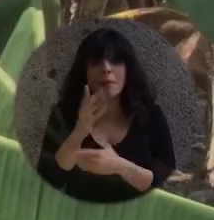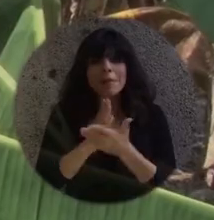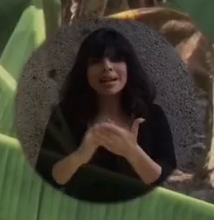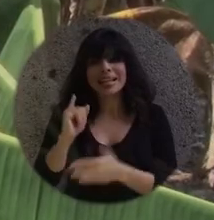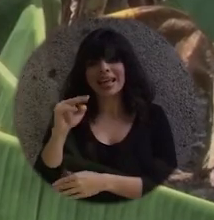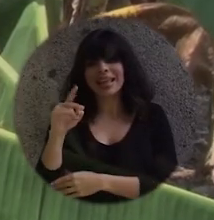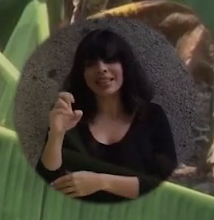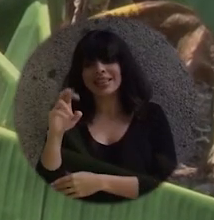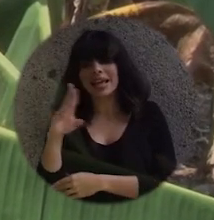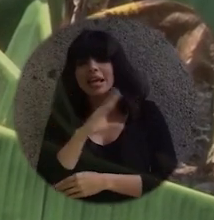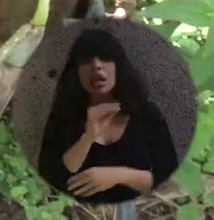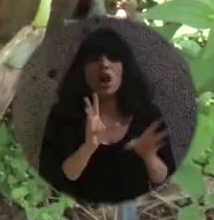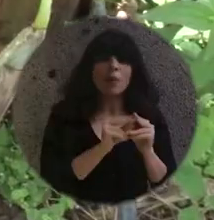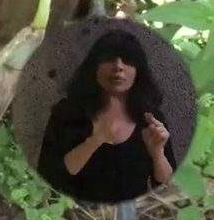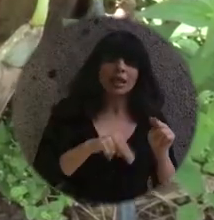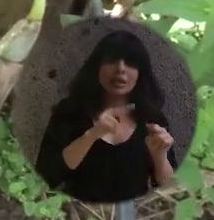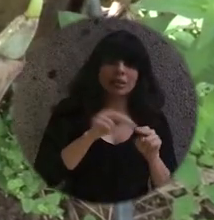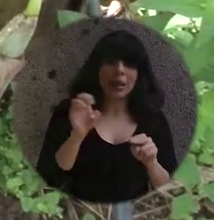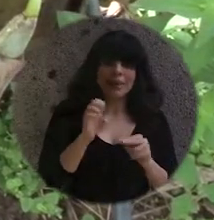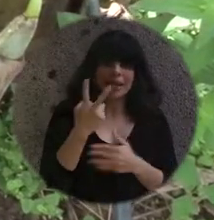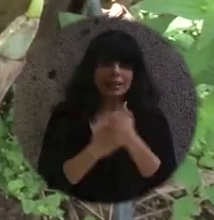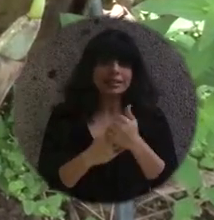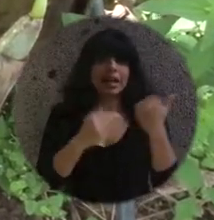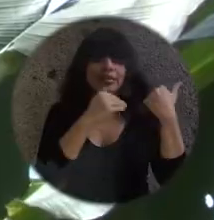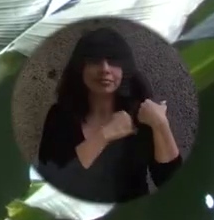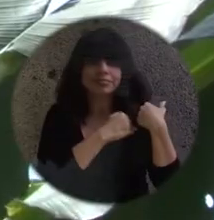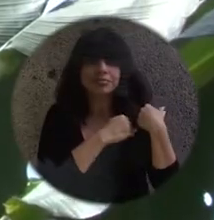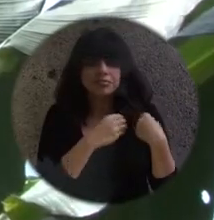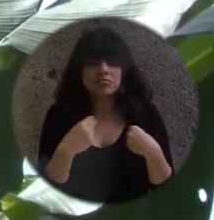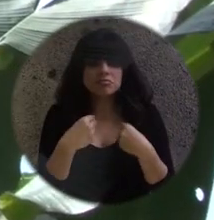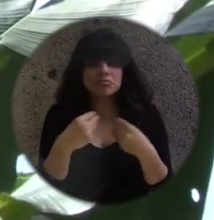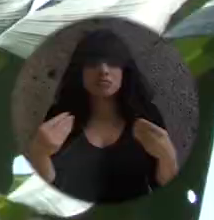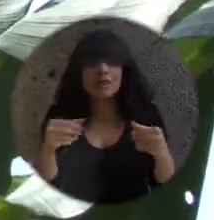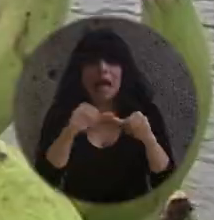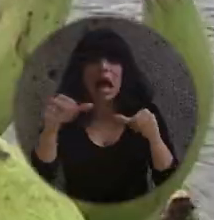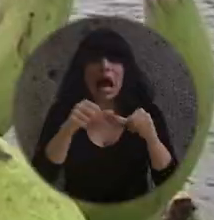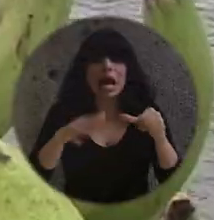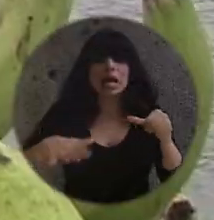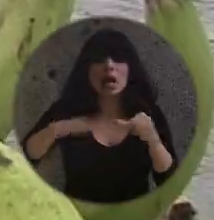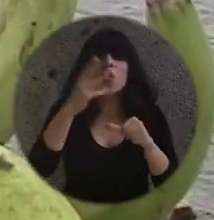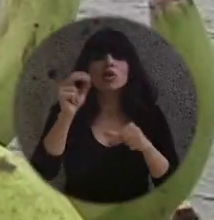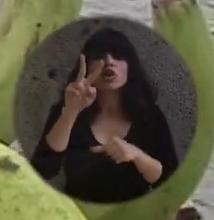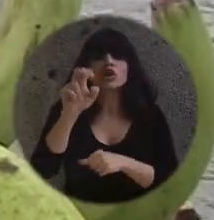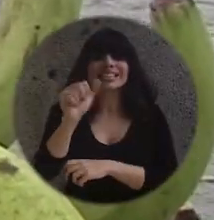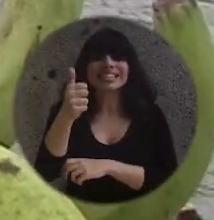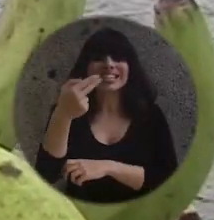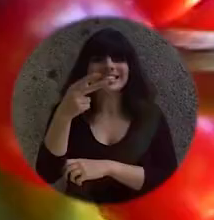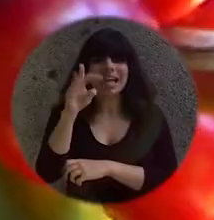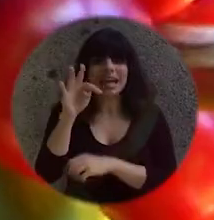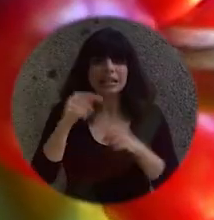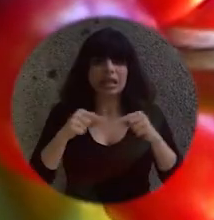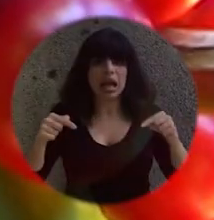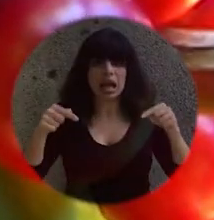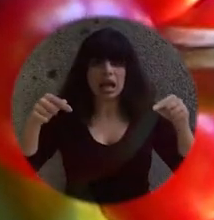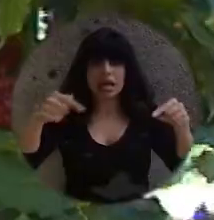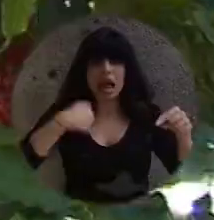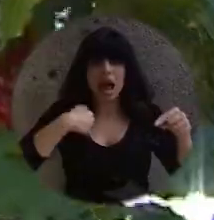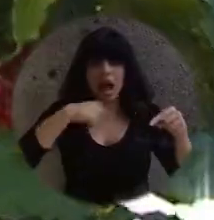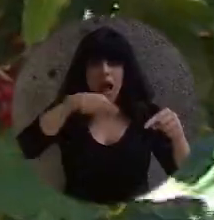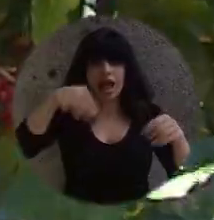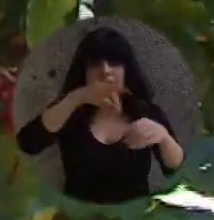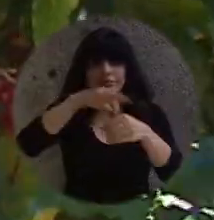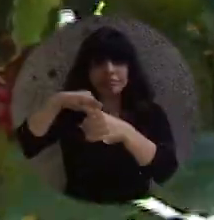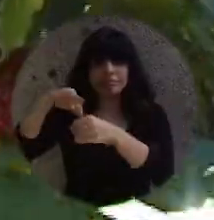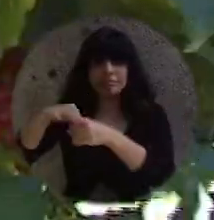y de la Comisión Nacional de Emergencias, cubriendo así un área de 210 hectáreas de cultivos. En cuanto a